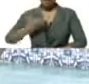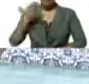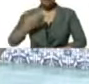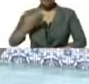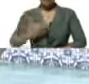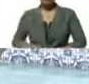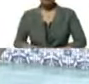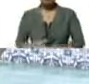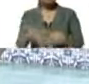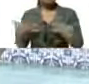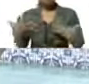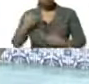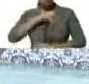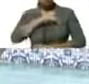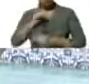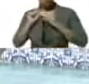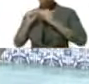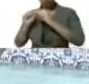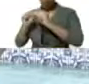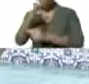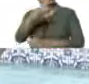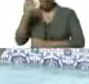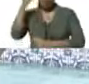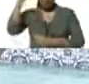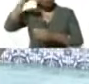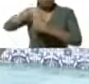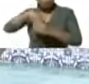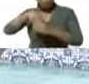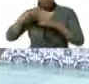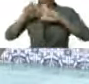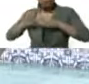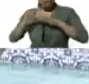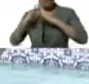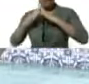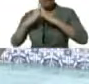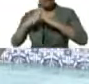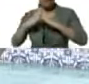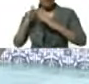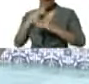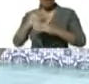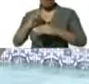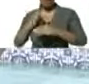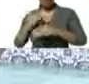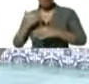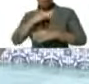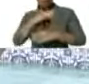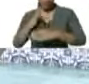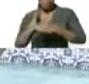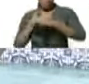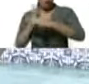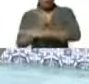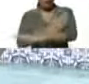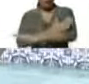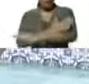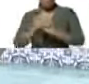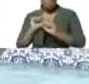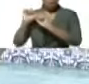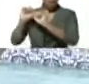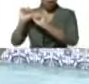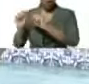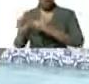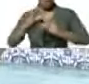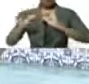que nosotros mantengamos la cuarentena para evitar el contacto y el contagio comunitario. Bueno,